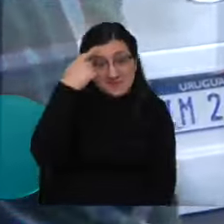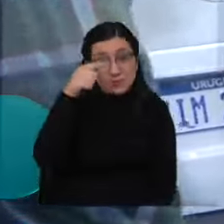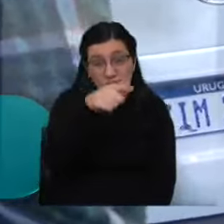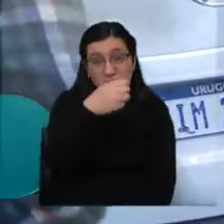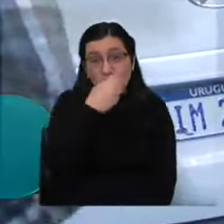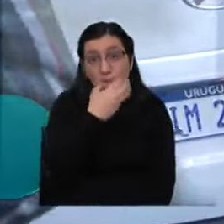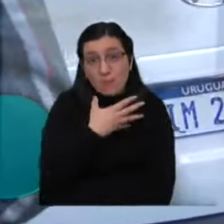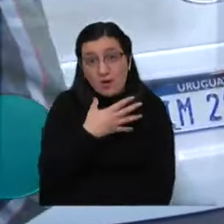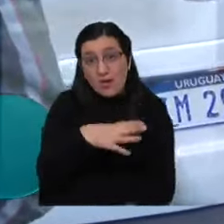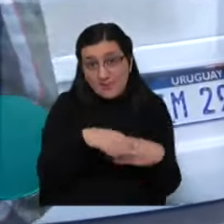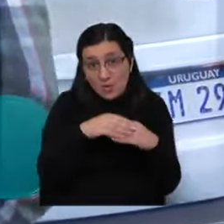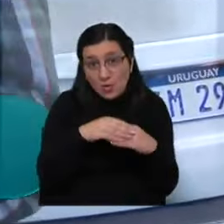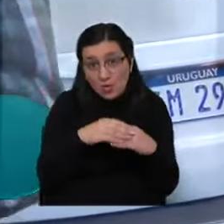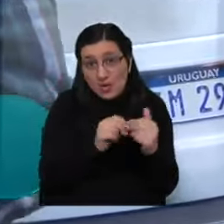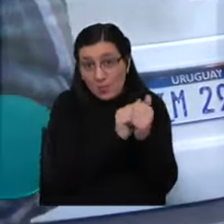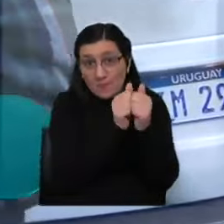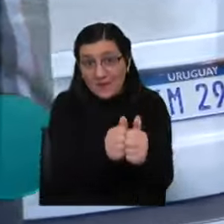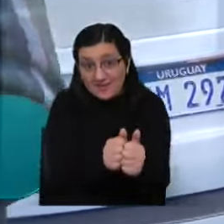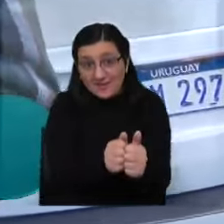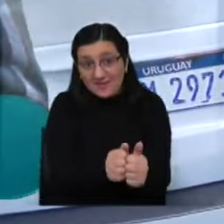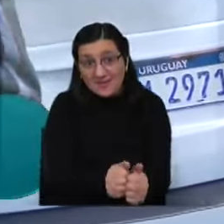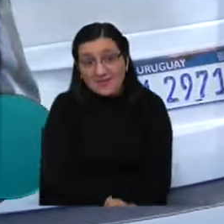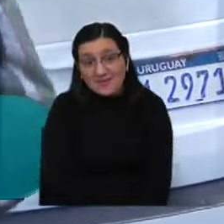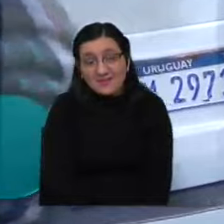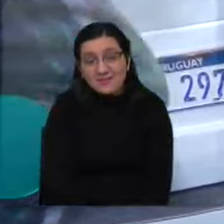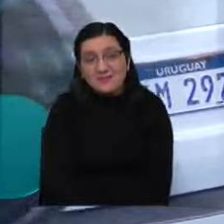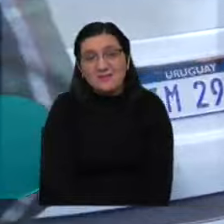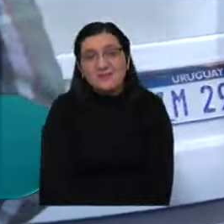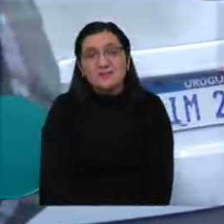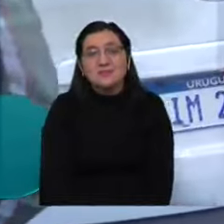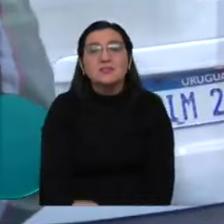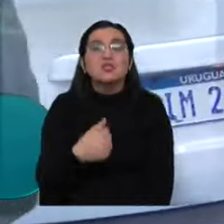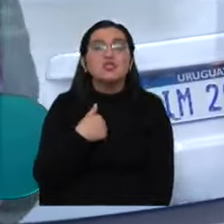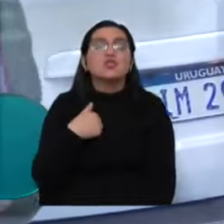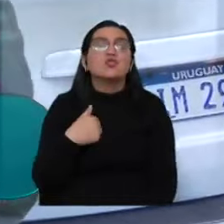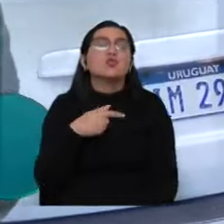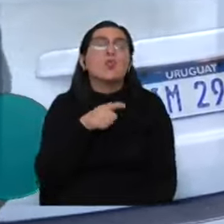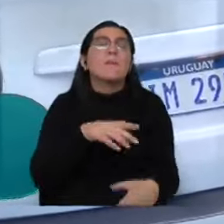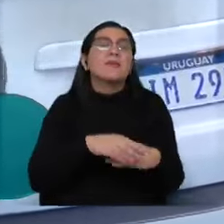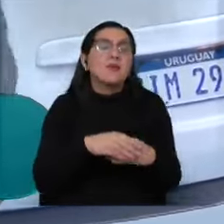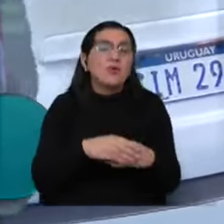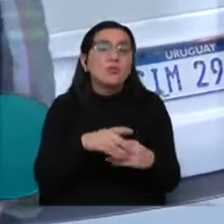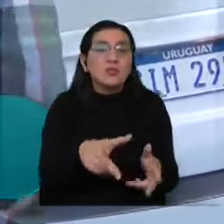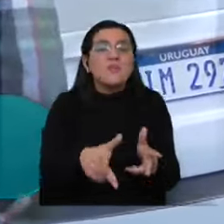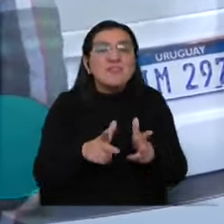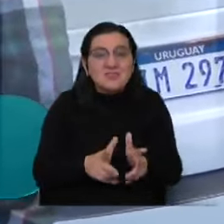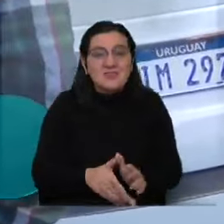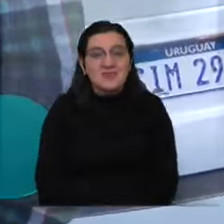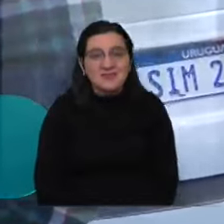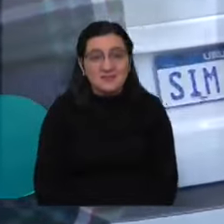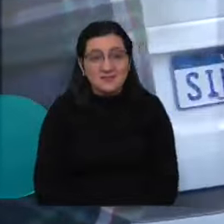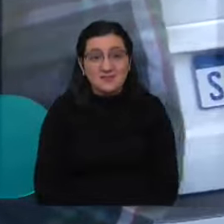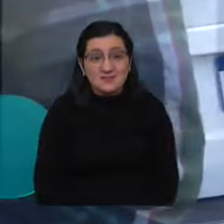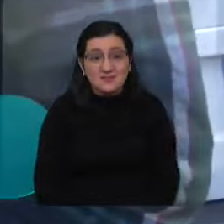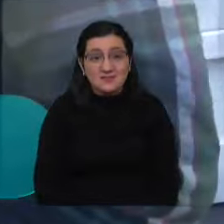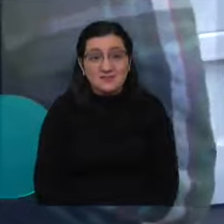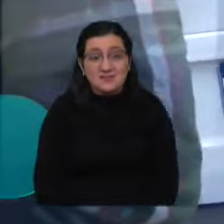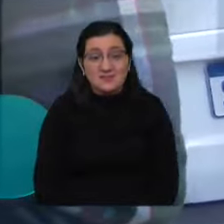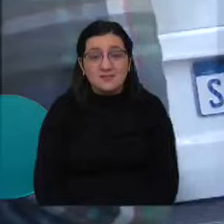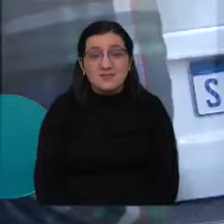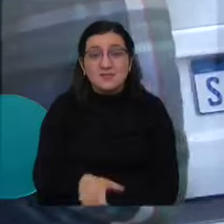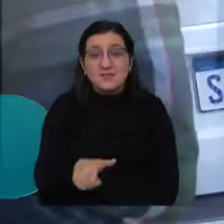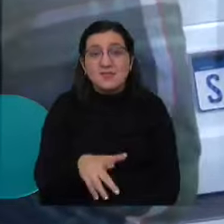buen amigo que acompaña o cómo es usted como amigo si yo fuera su amigo usted qué me diría y en el caso de que